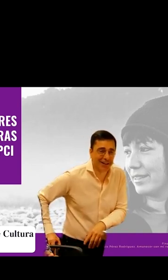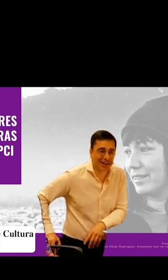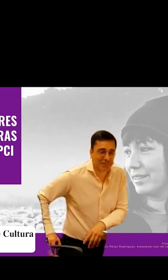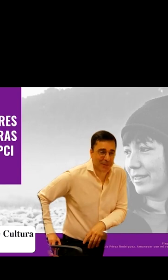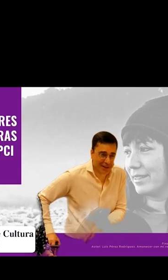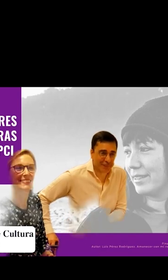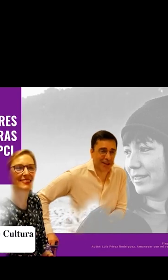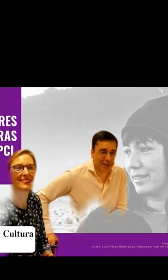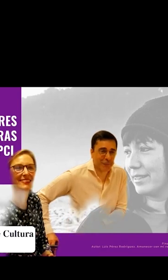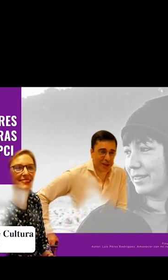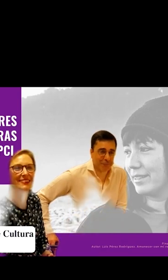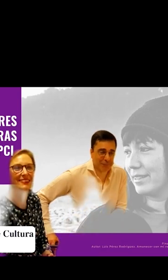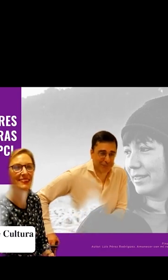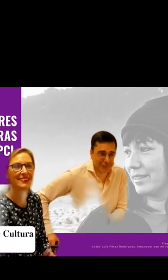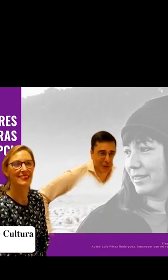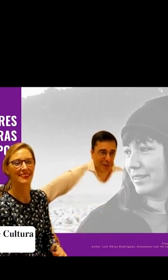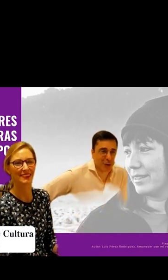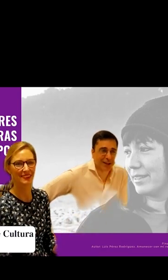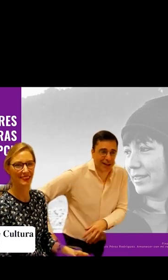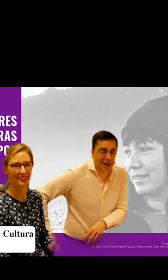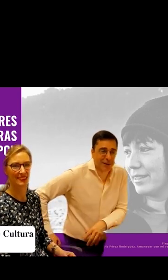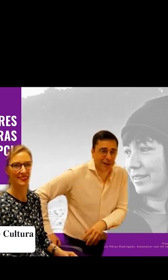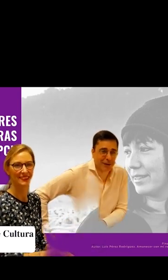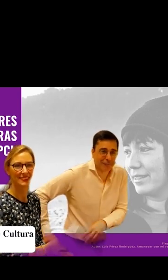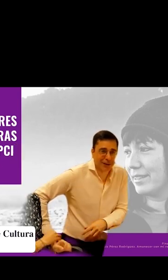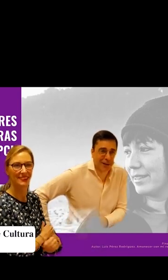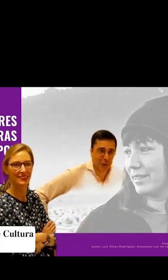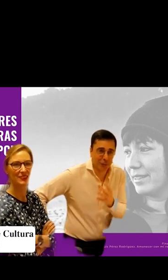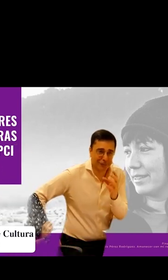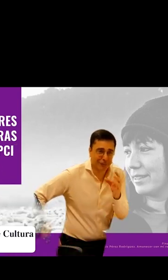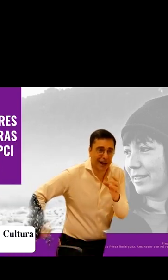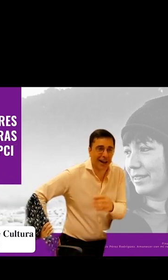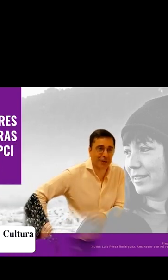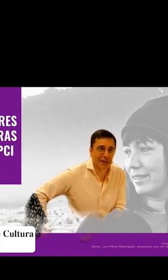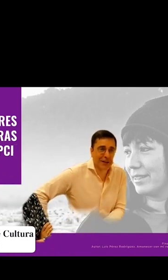que evidentemente pues nos aporta realmente, nos ha